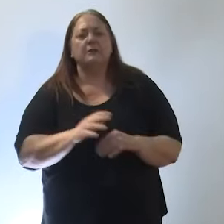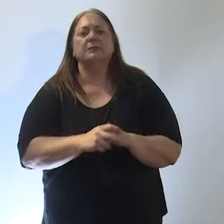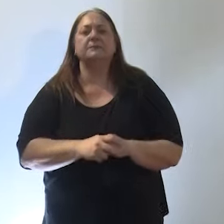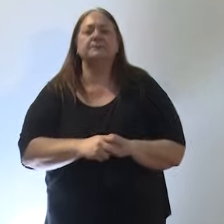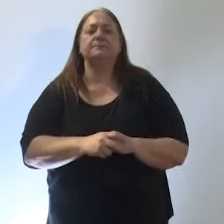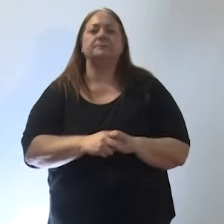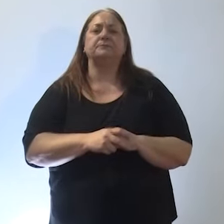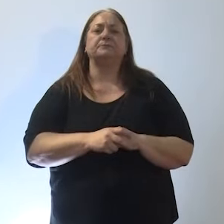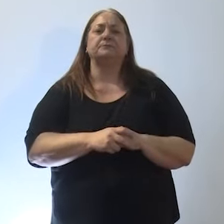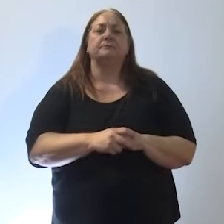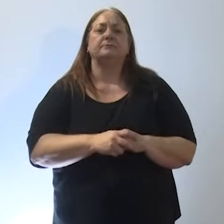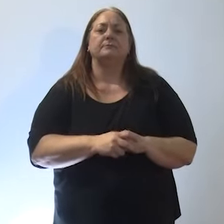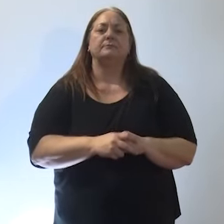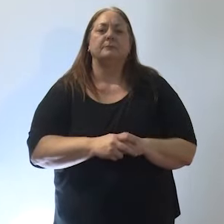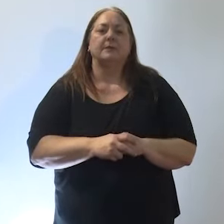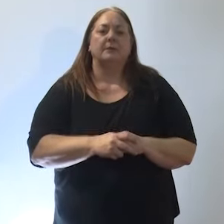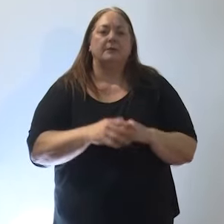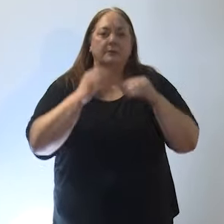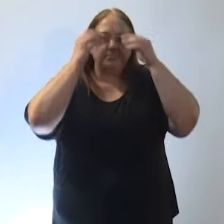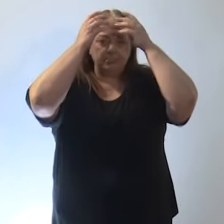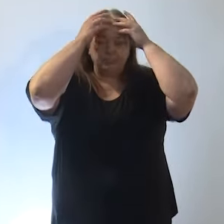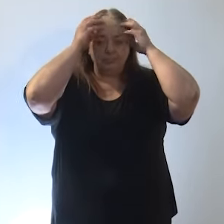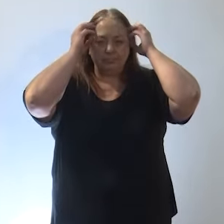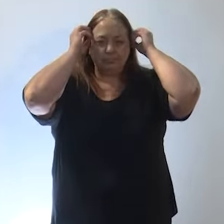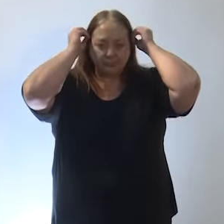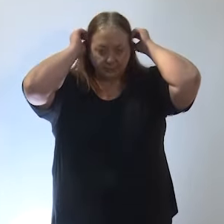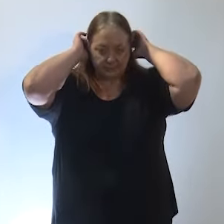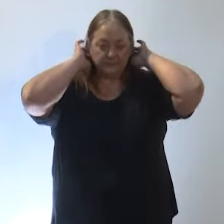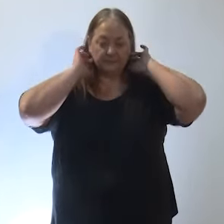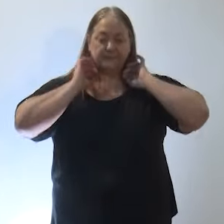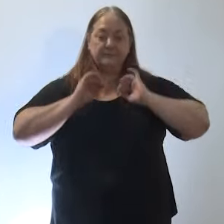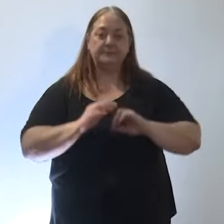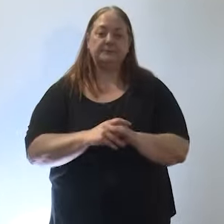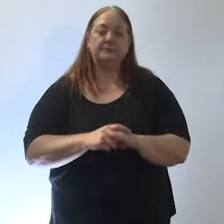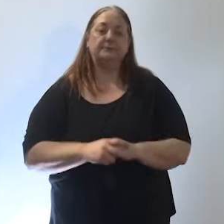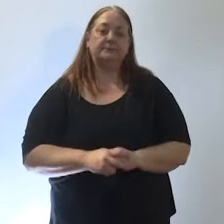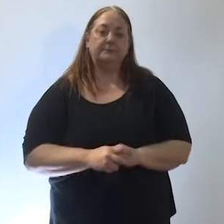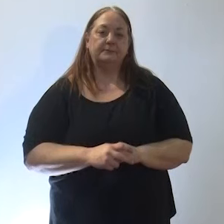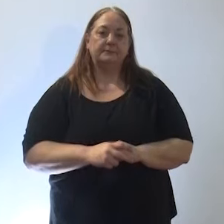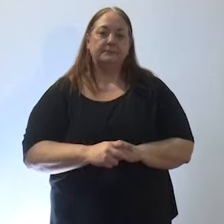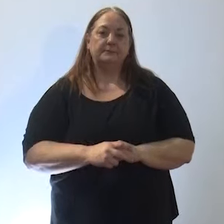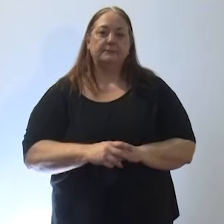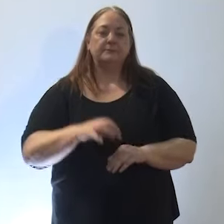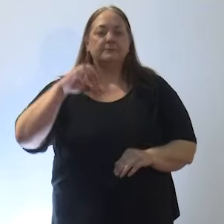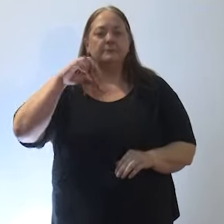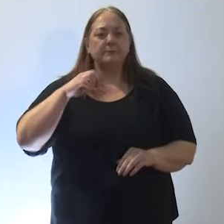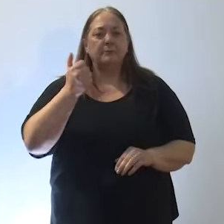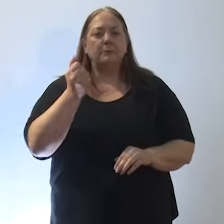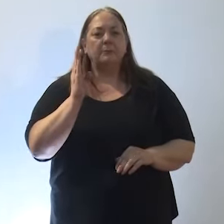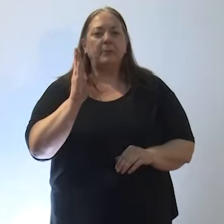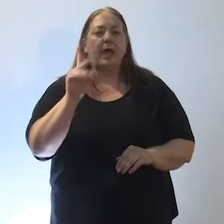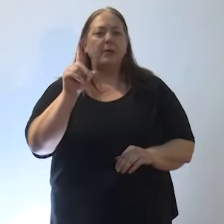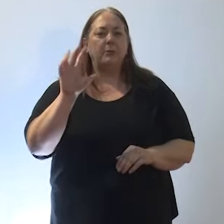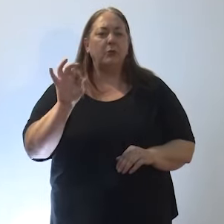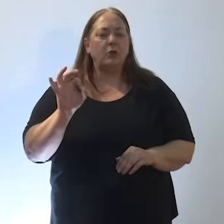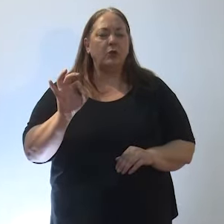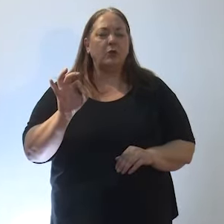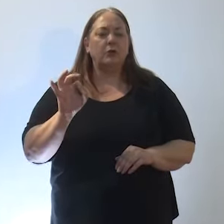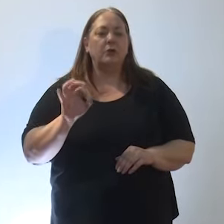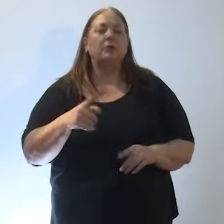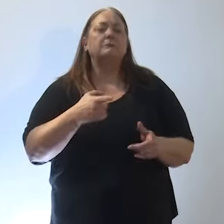Argentina que también están intentando explicar de alguna manera caso Pablo semán Cómo ves O Qué